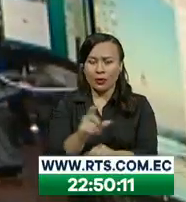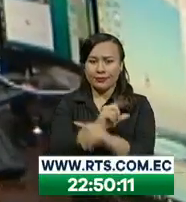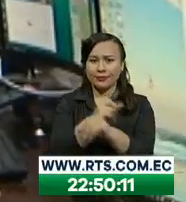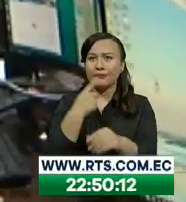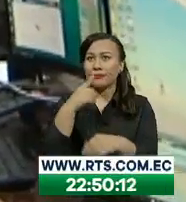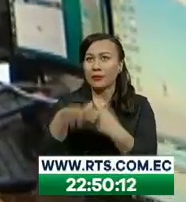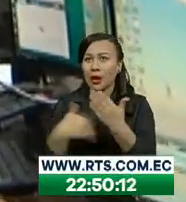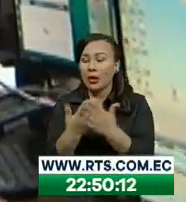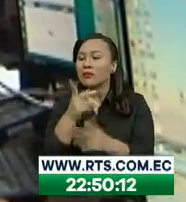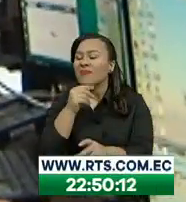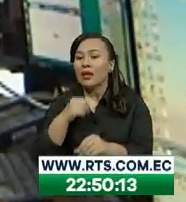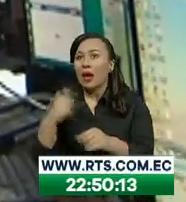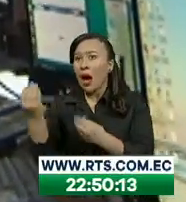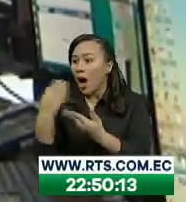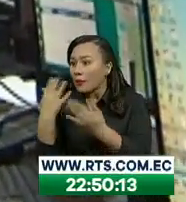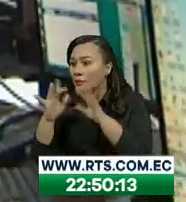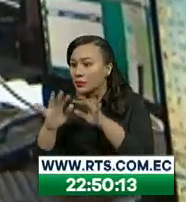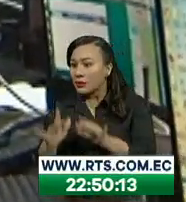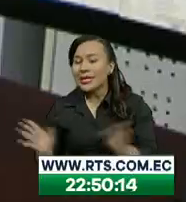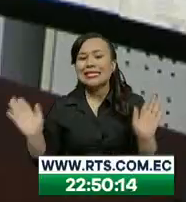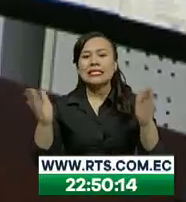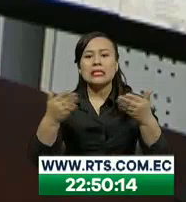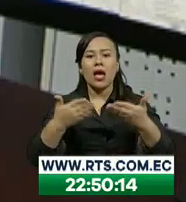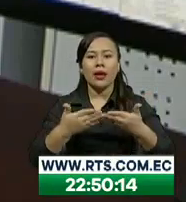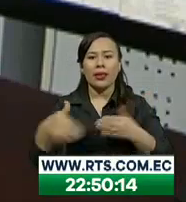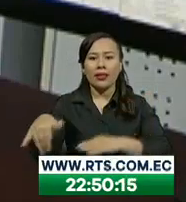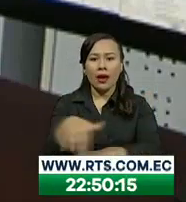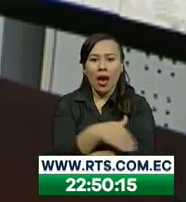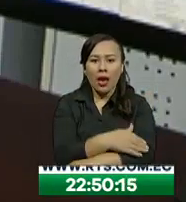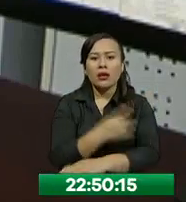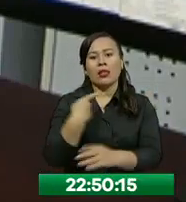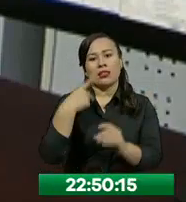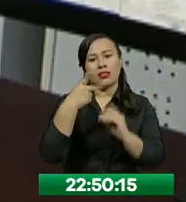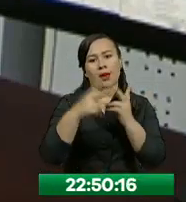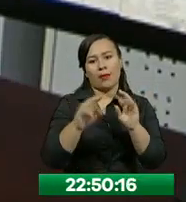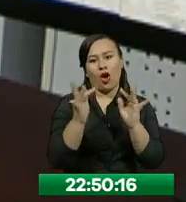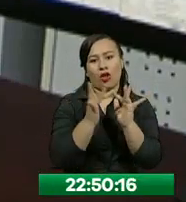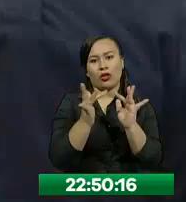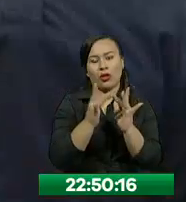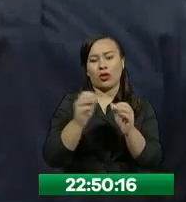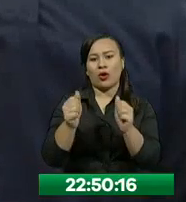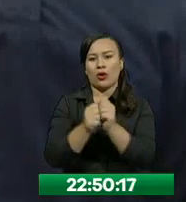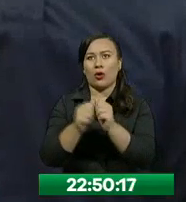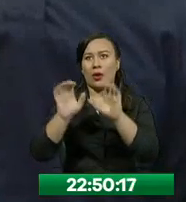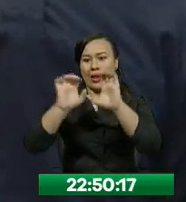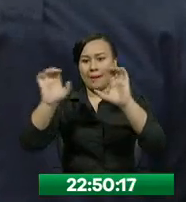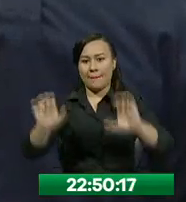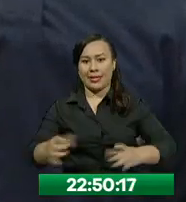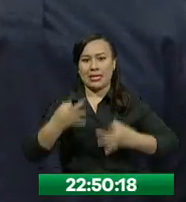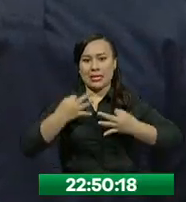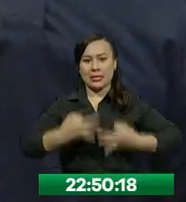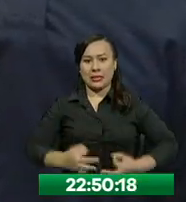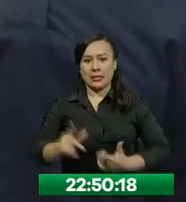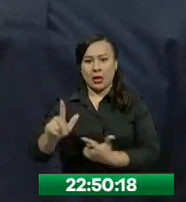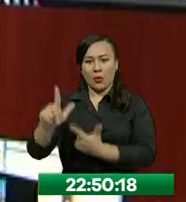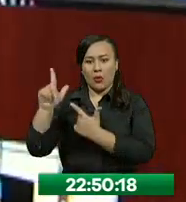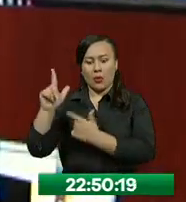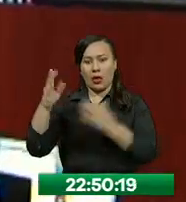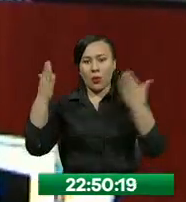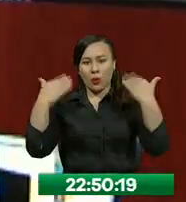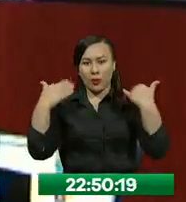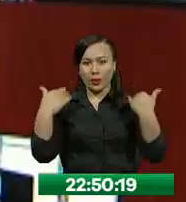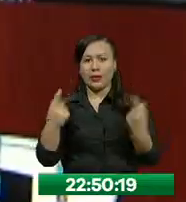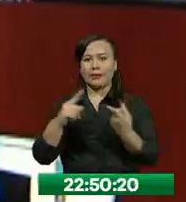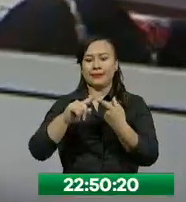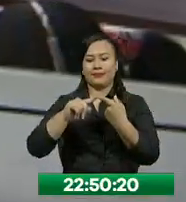brindar soluciones en casos como cierres de vías. A su vez, mantienen contacto con la Corporación para la Seguridad Ciudadana de Guayaquil y